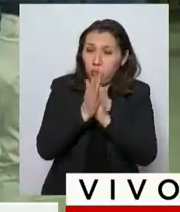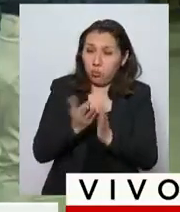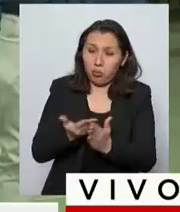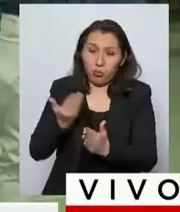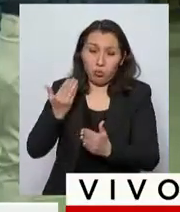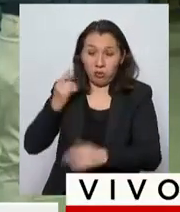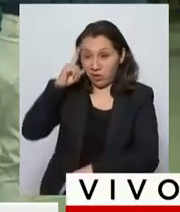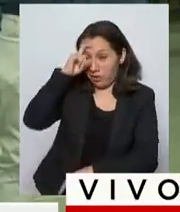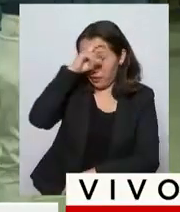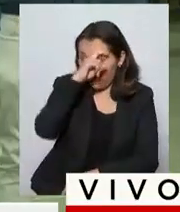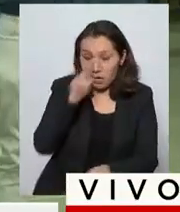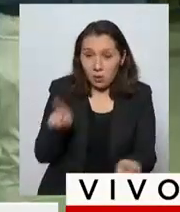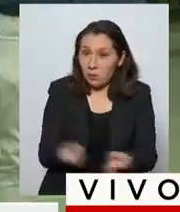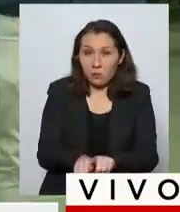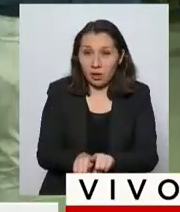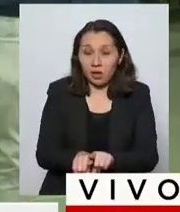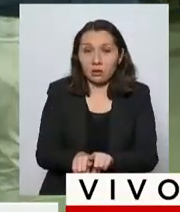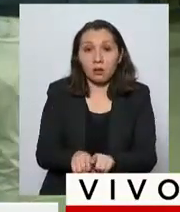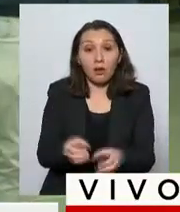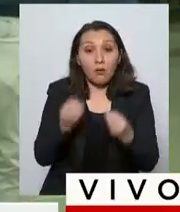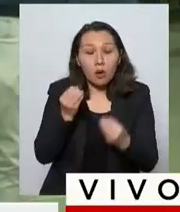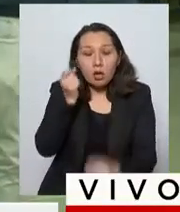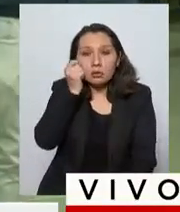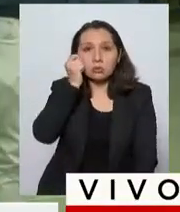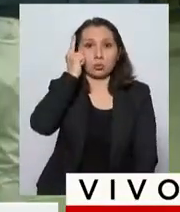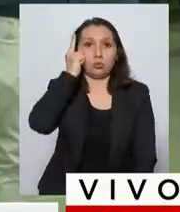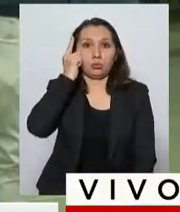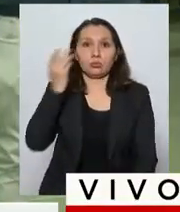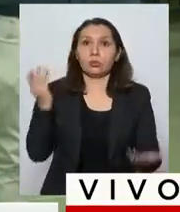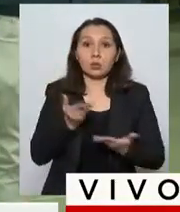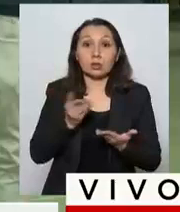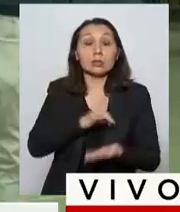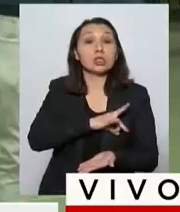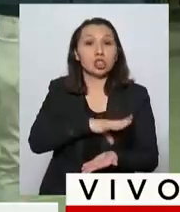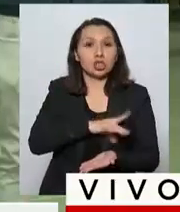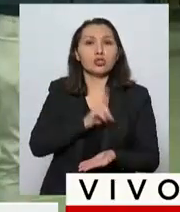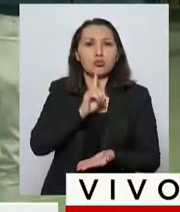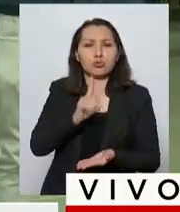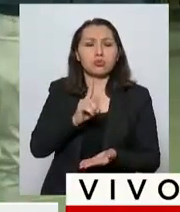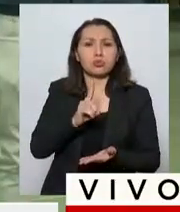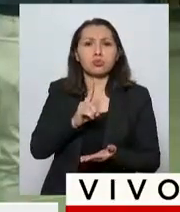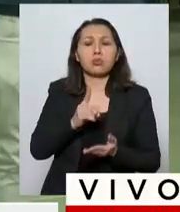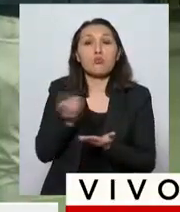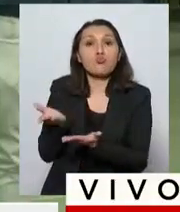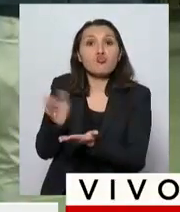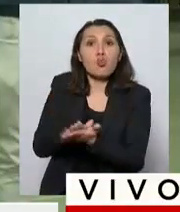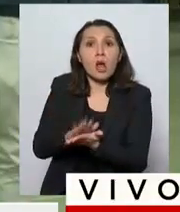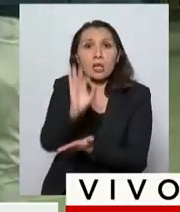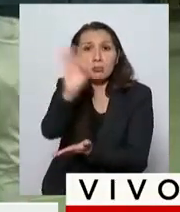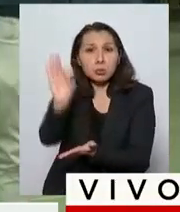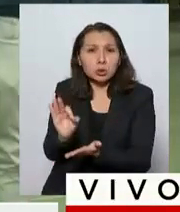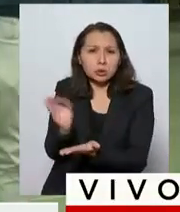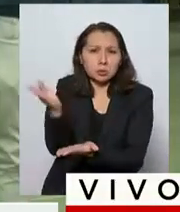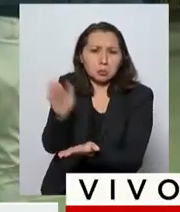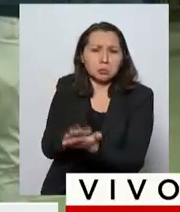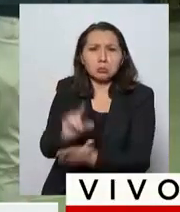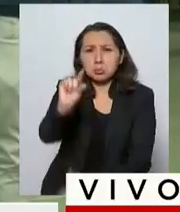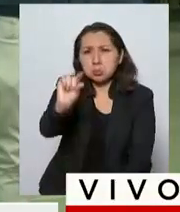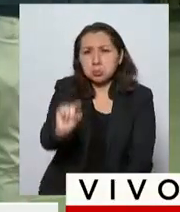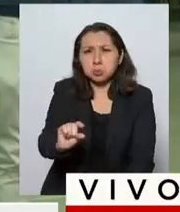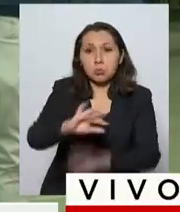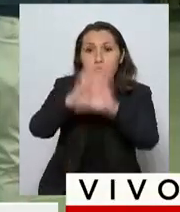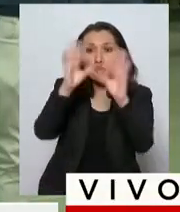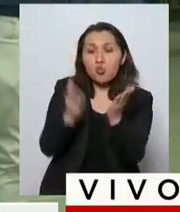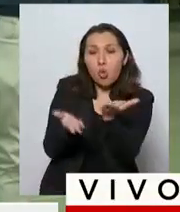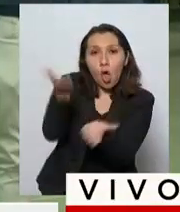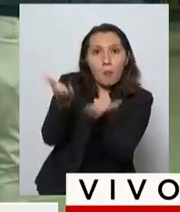dificultades, es bueno saber que Chile tiene una de las tasas de letalidad más bajas del mundo,